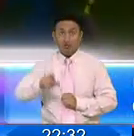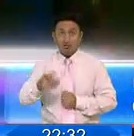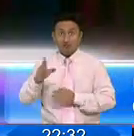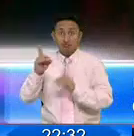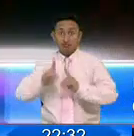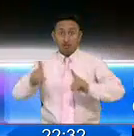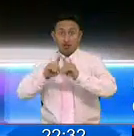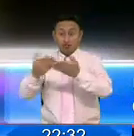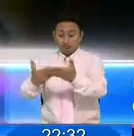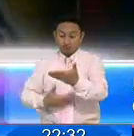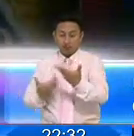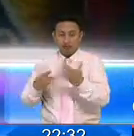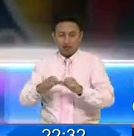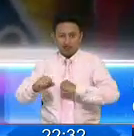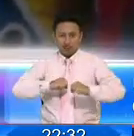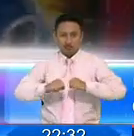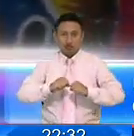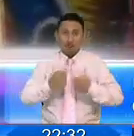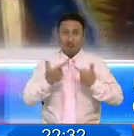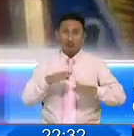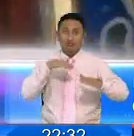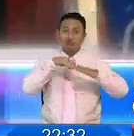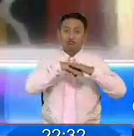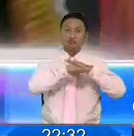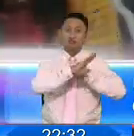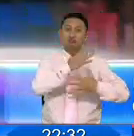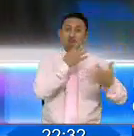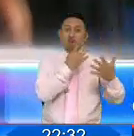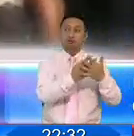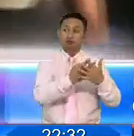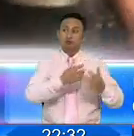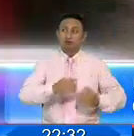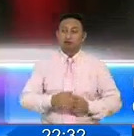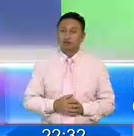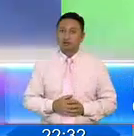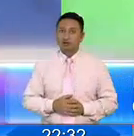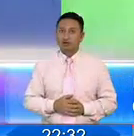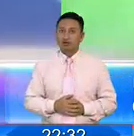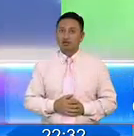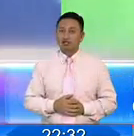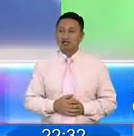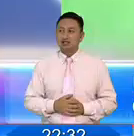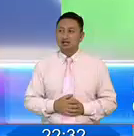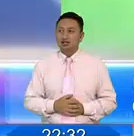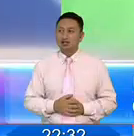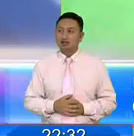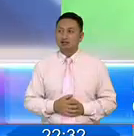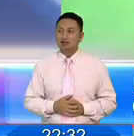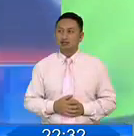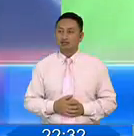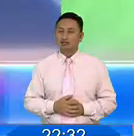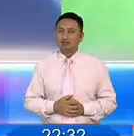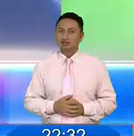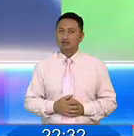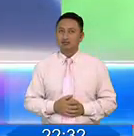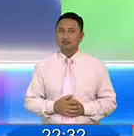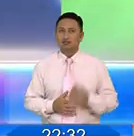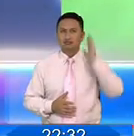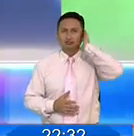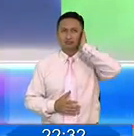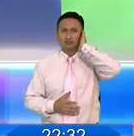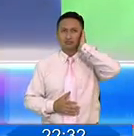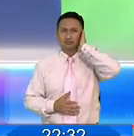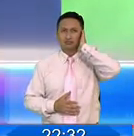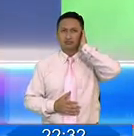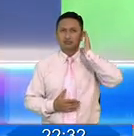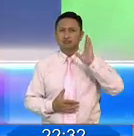afectados, armaron un operativo para ingresar al centro de rehabilitación social, teniendo como resultado la detención de 8 ciudadanos